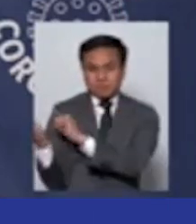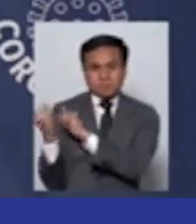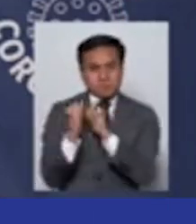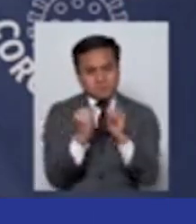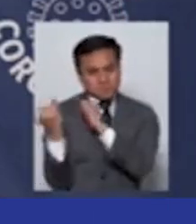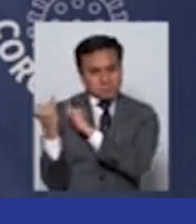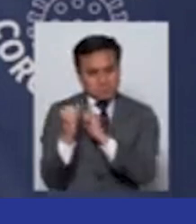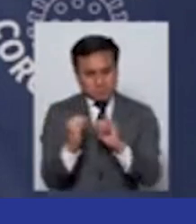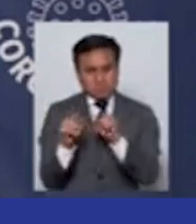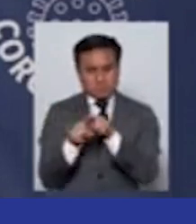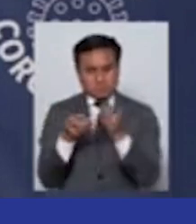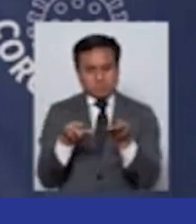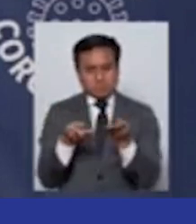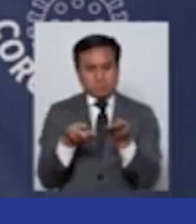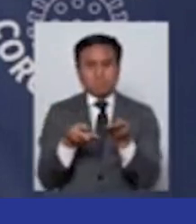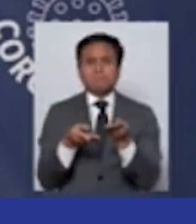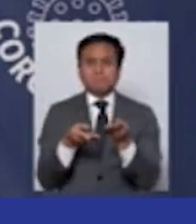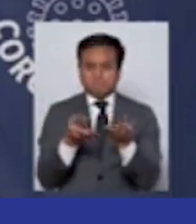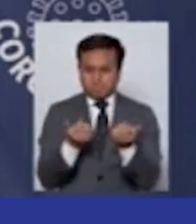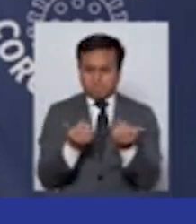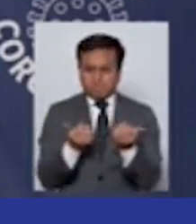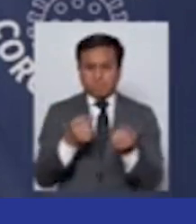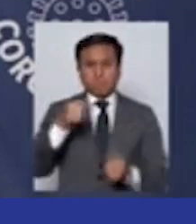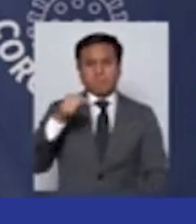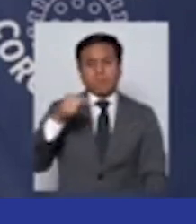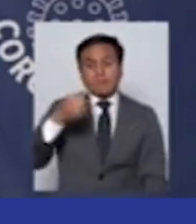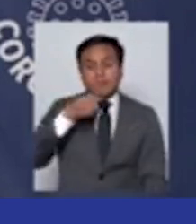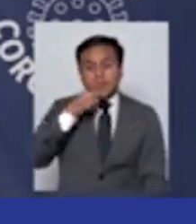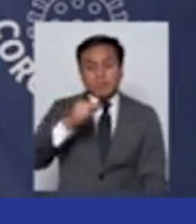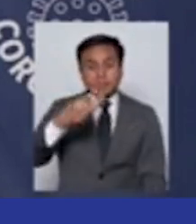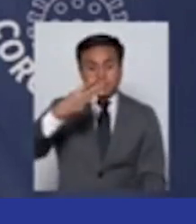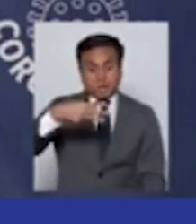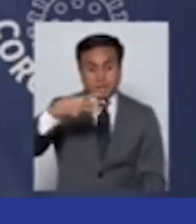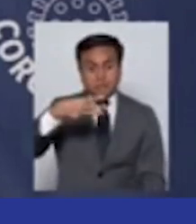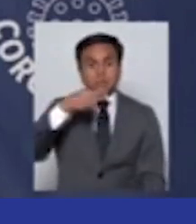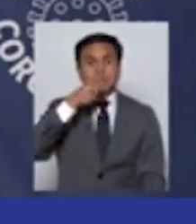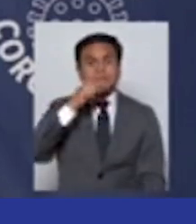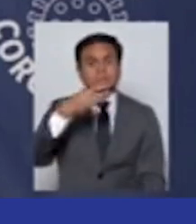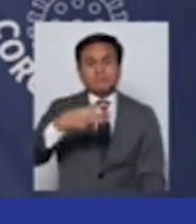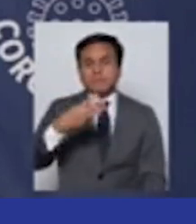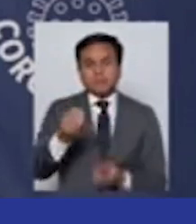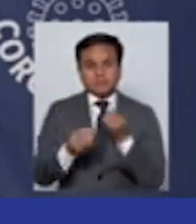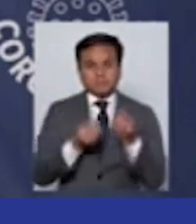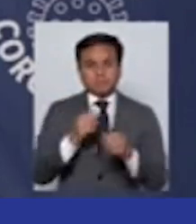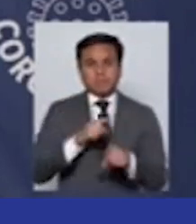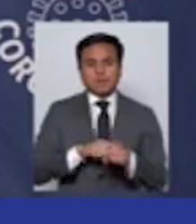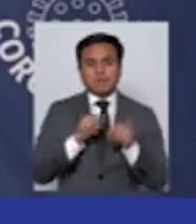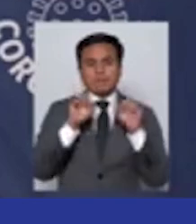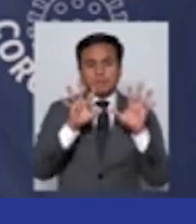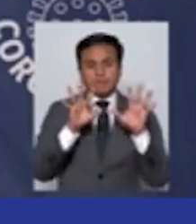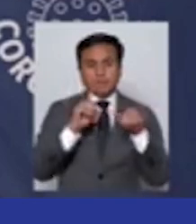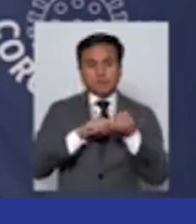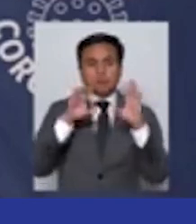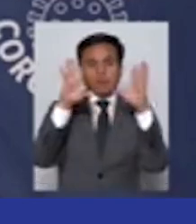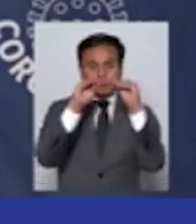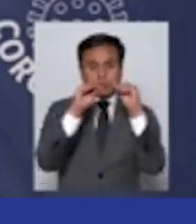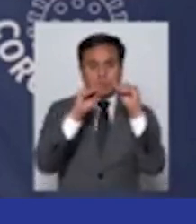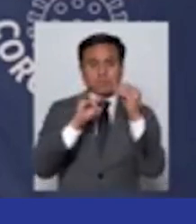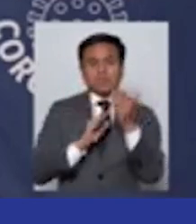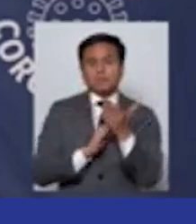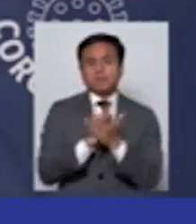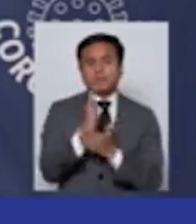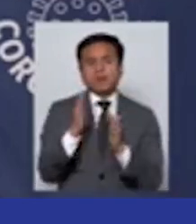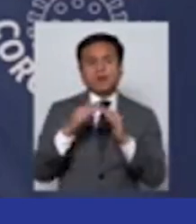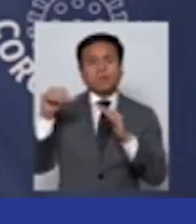que es conveniente que este día martes próximo a las 22 horas entren